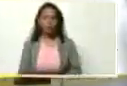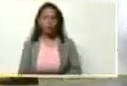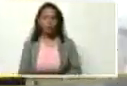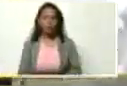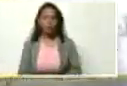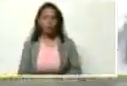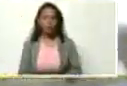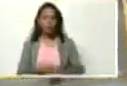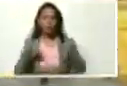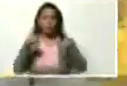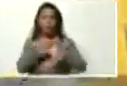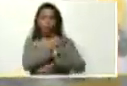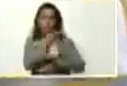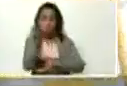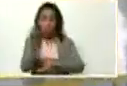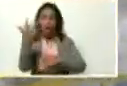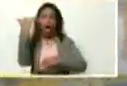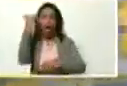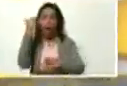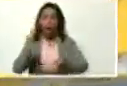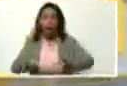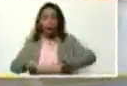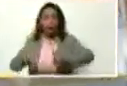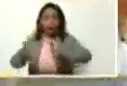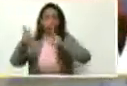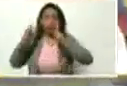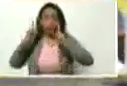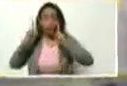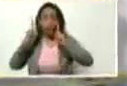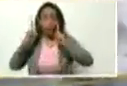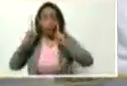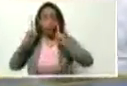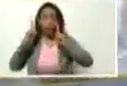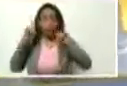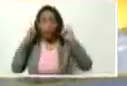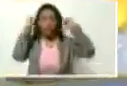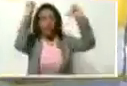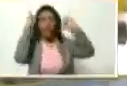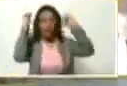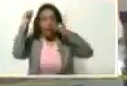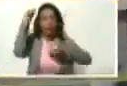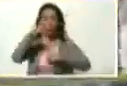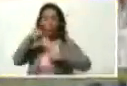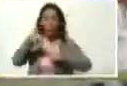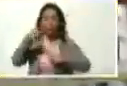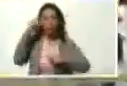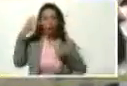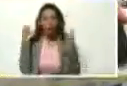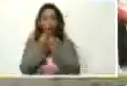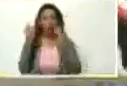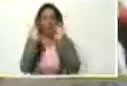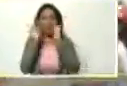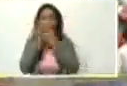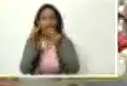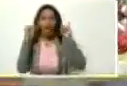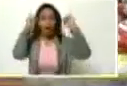Y están autorizados a rumbear el día de hoy junto a su familia.